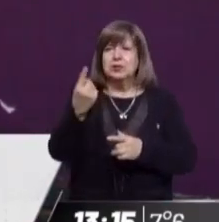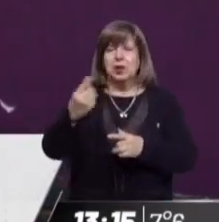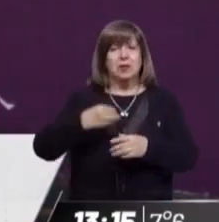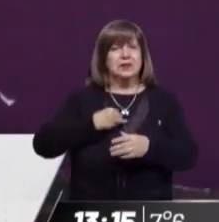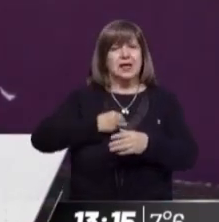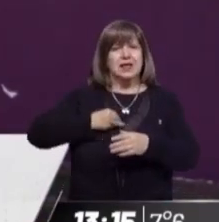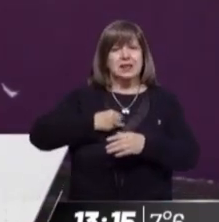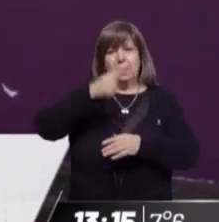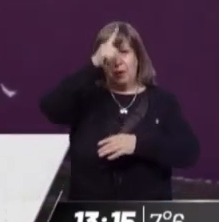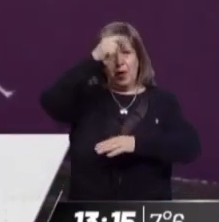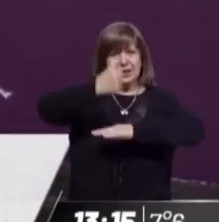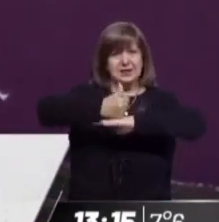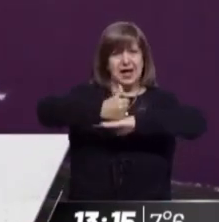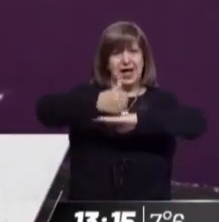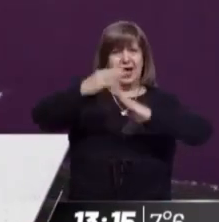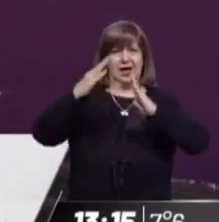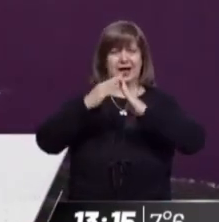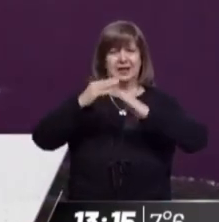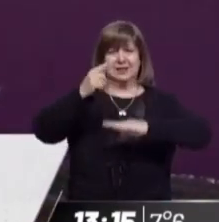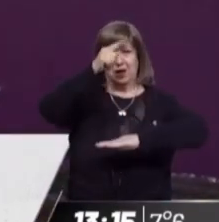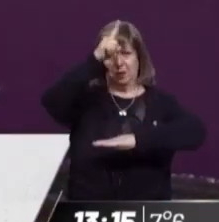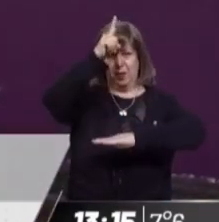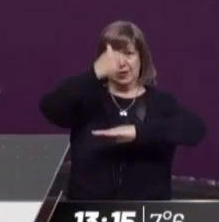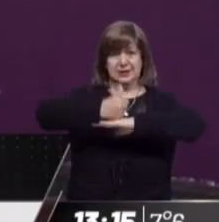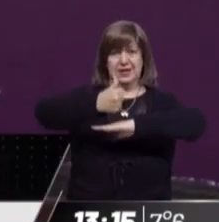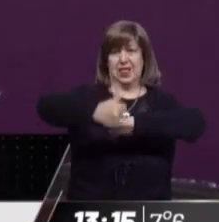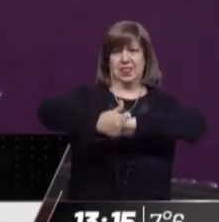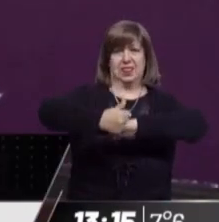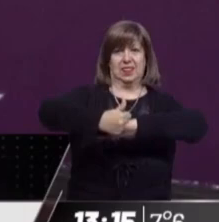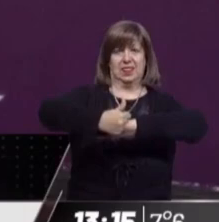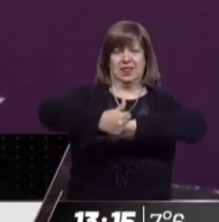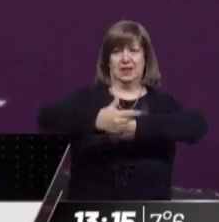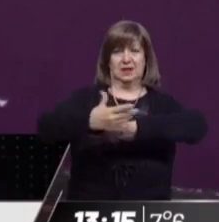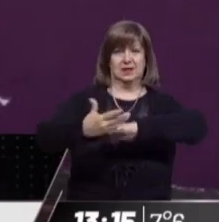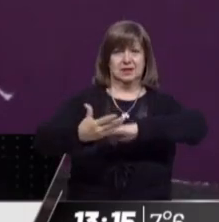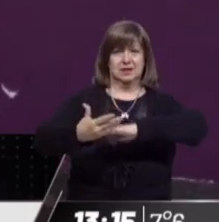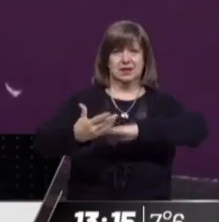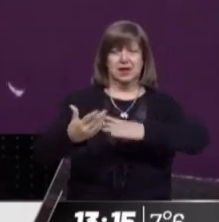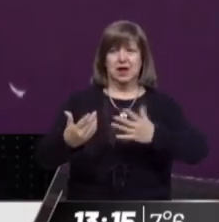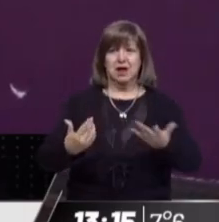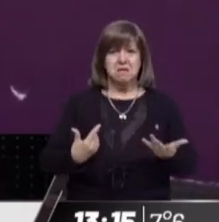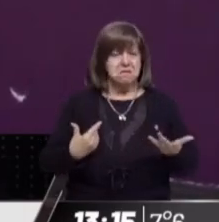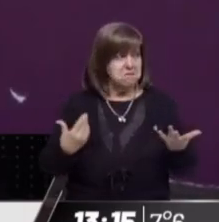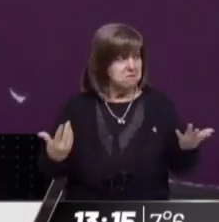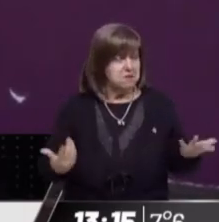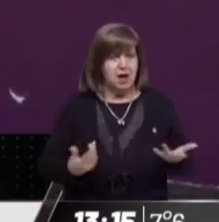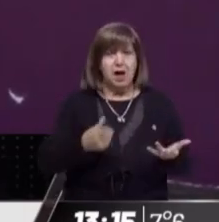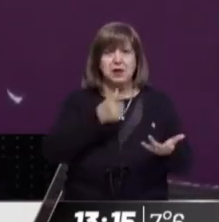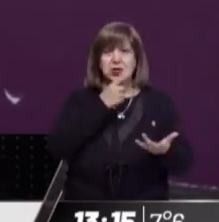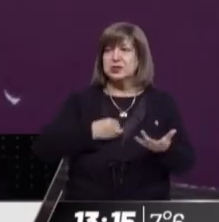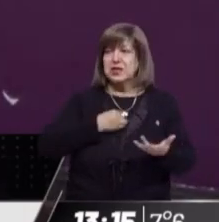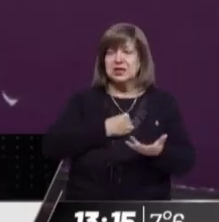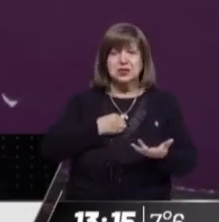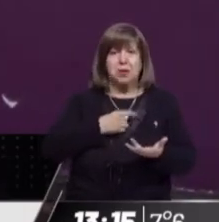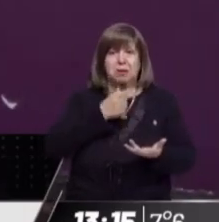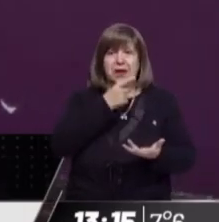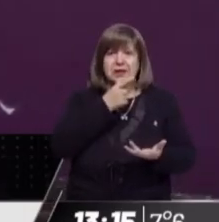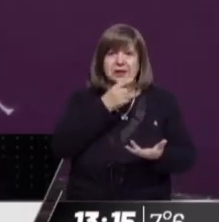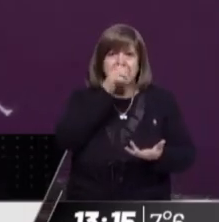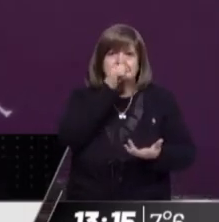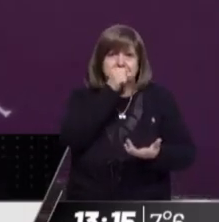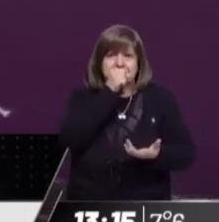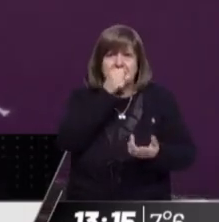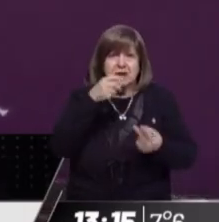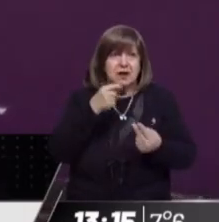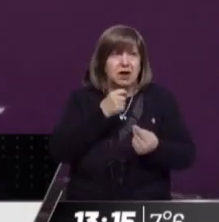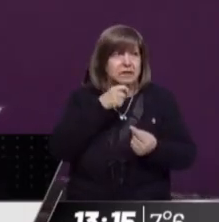qué siento lo que es sentir cualquier víctima que no hablas que no decís que no expresas por